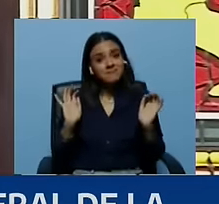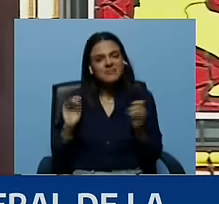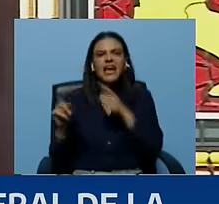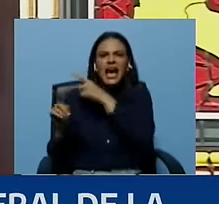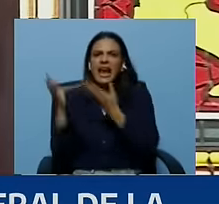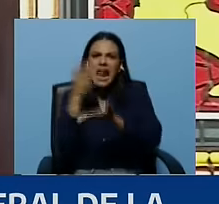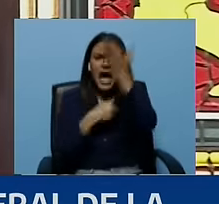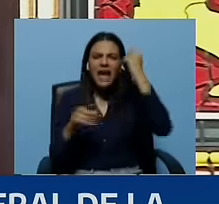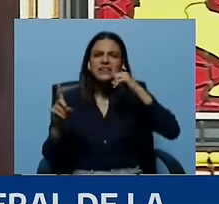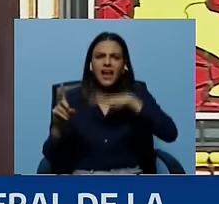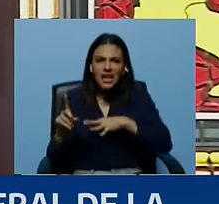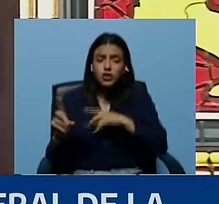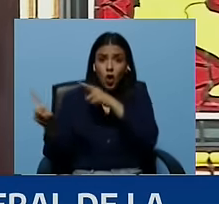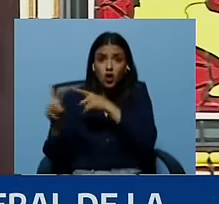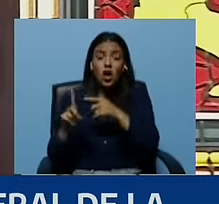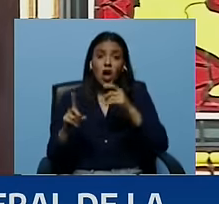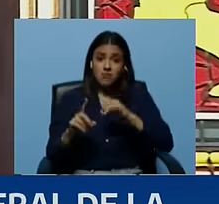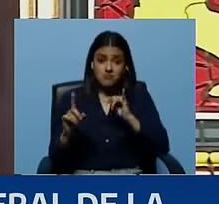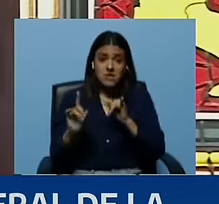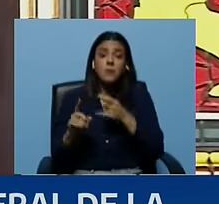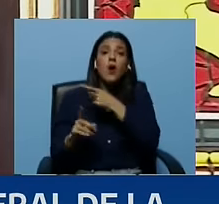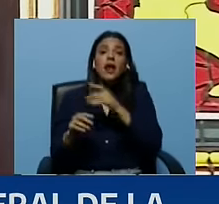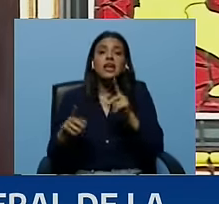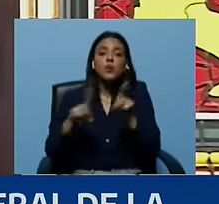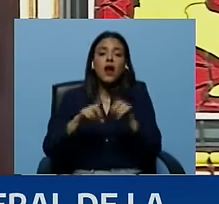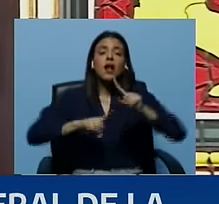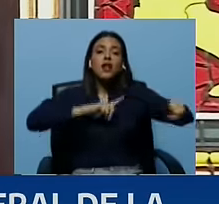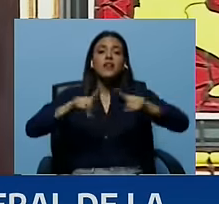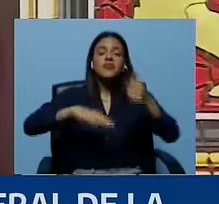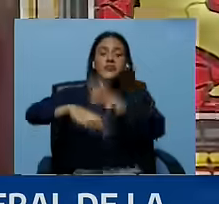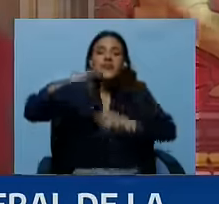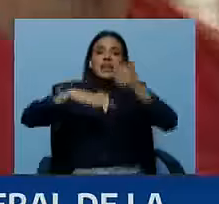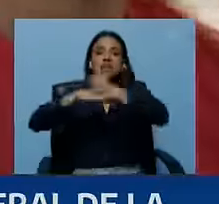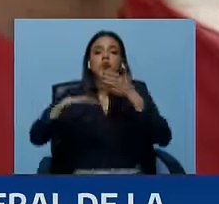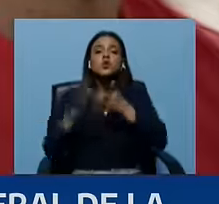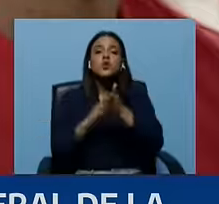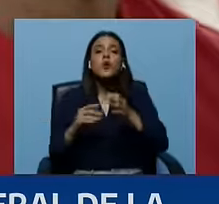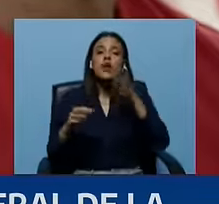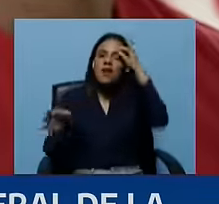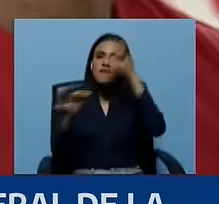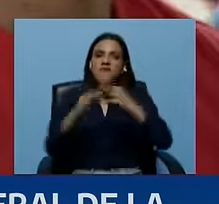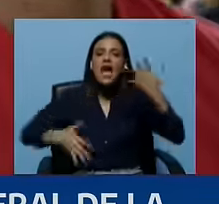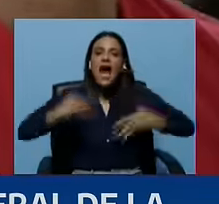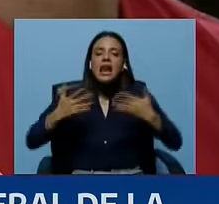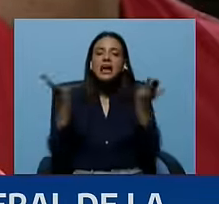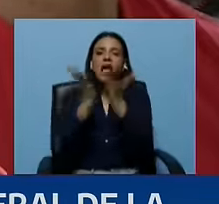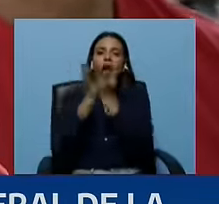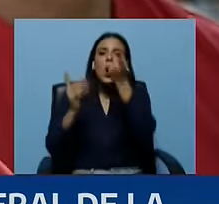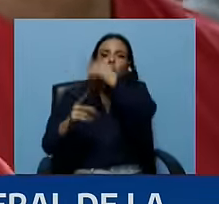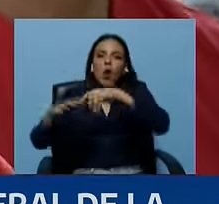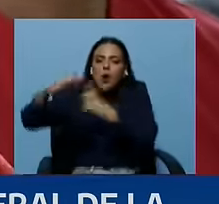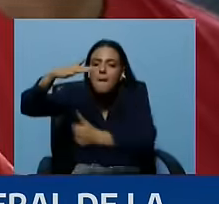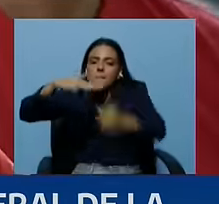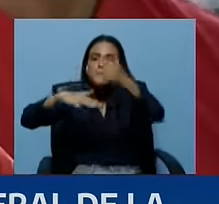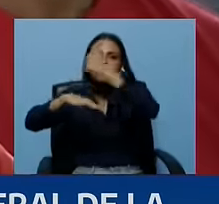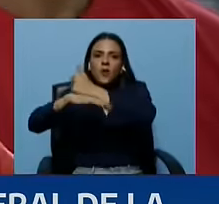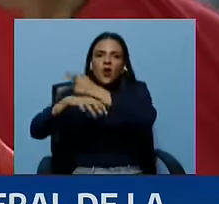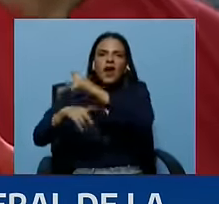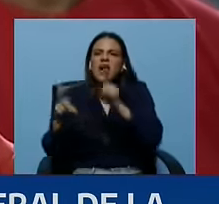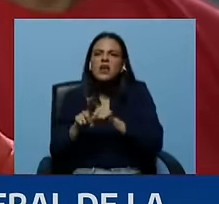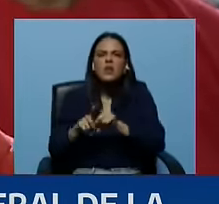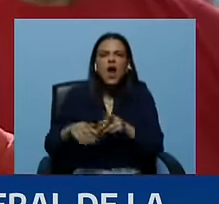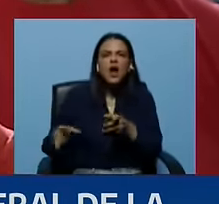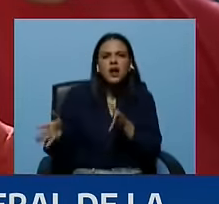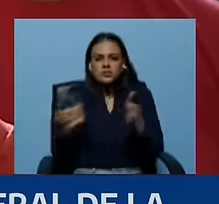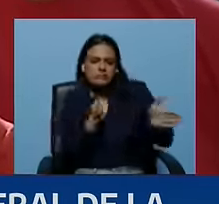flojito en la época que lo conocimos, que era director de Radio Fe y Alegría. Era muy flojito el Gordo Correa. Era así, tú sabes, doble agua. Gente